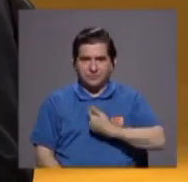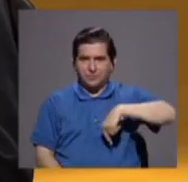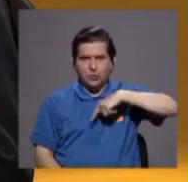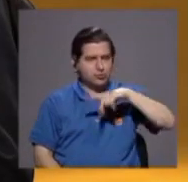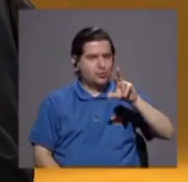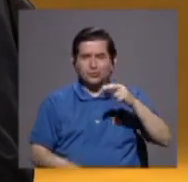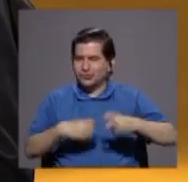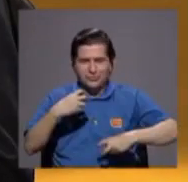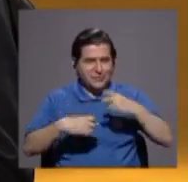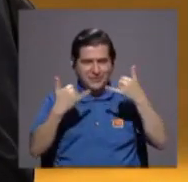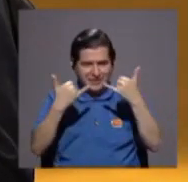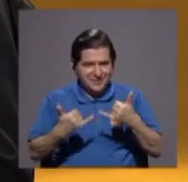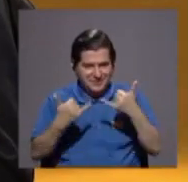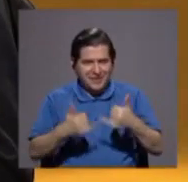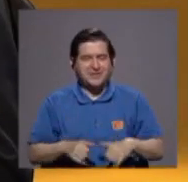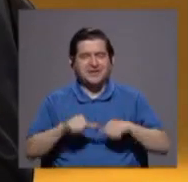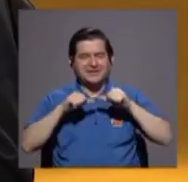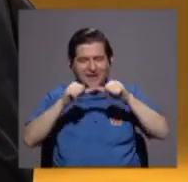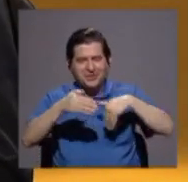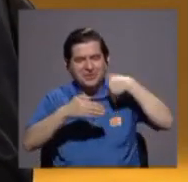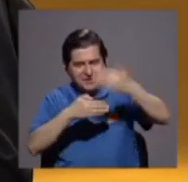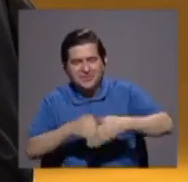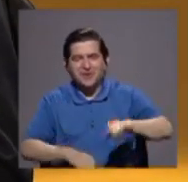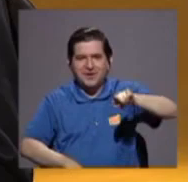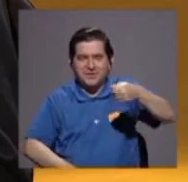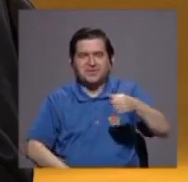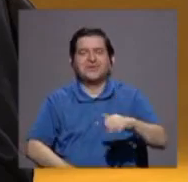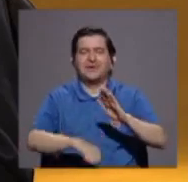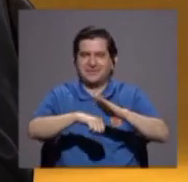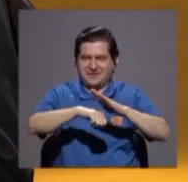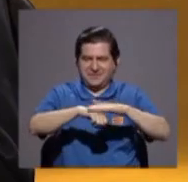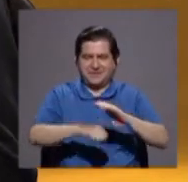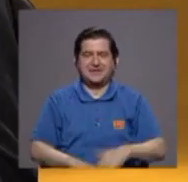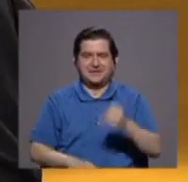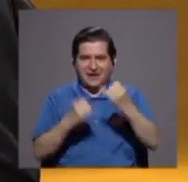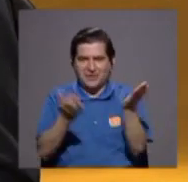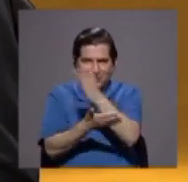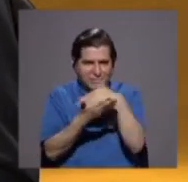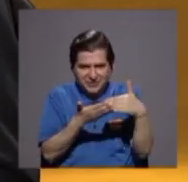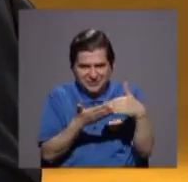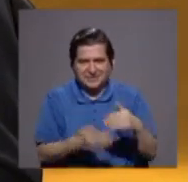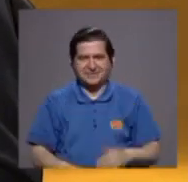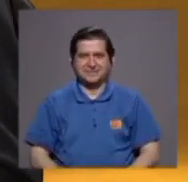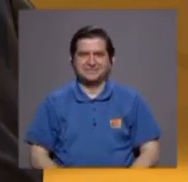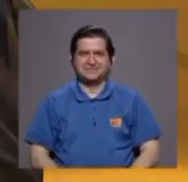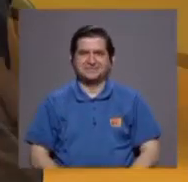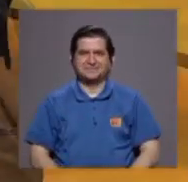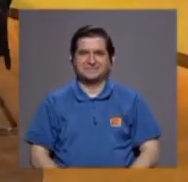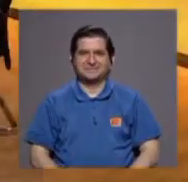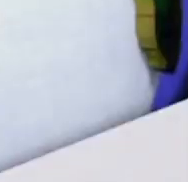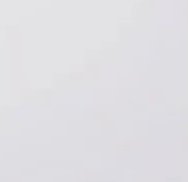tendremos problema en regresar una vez que el canal nos lo indique para el último segmento.